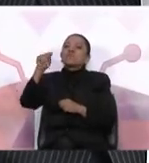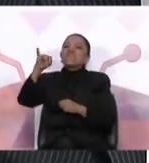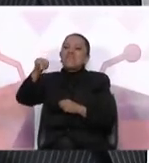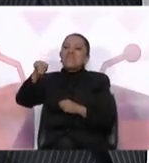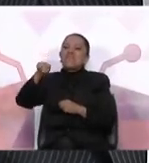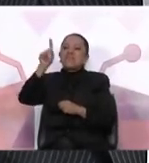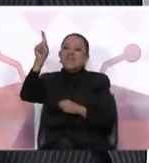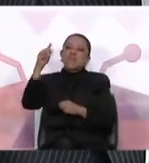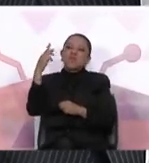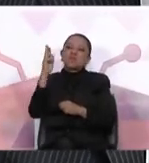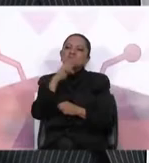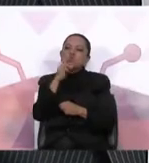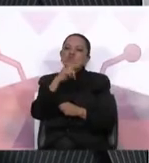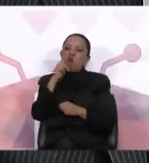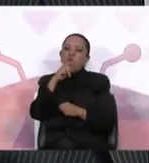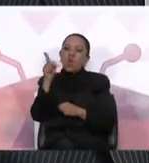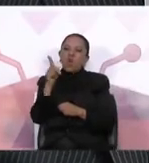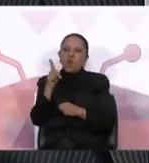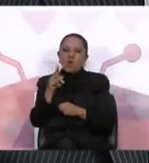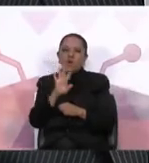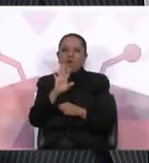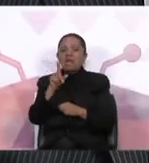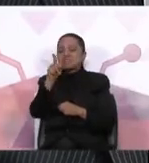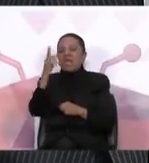internacional gobernanza